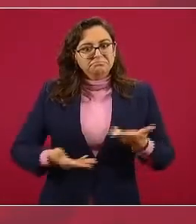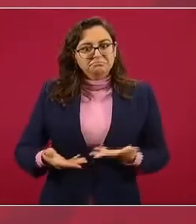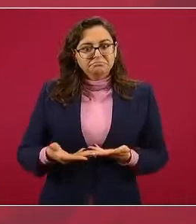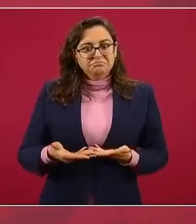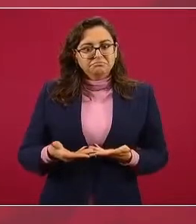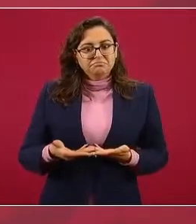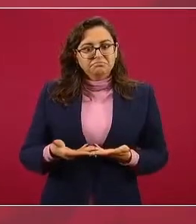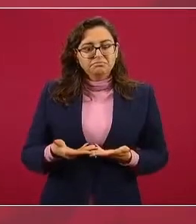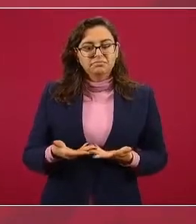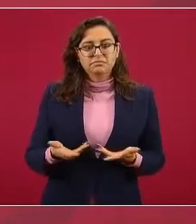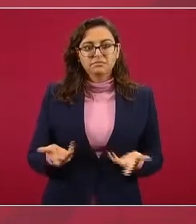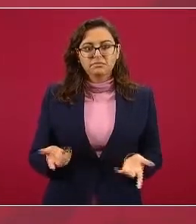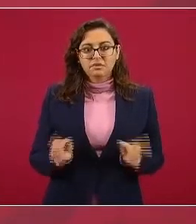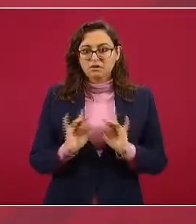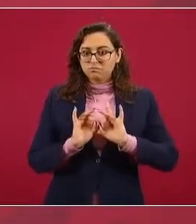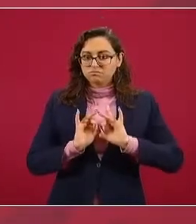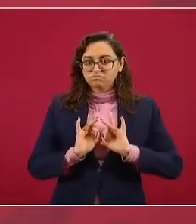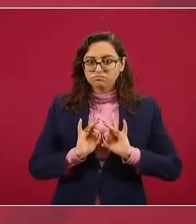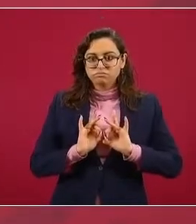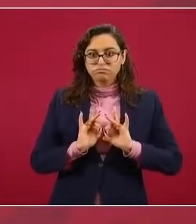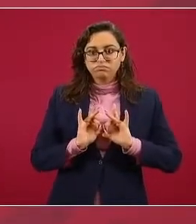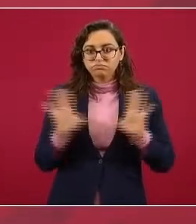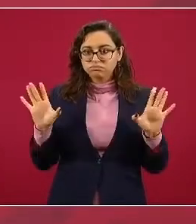habiendo una cooperación tan compleja,